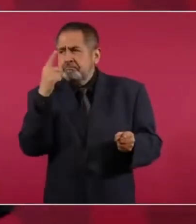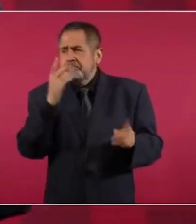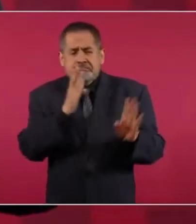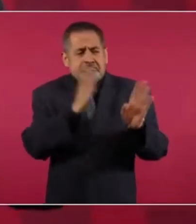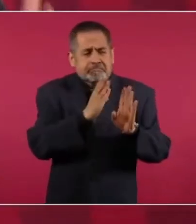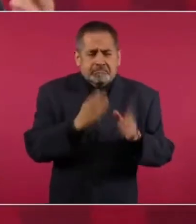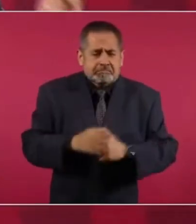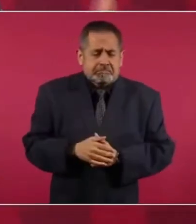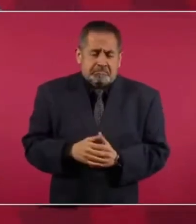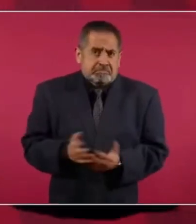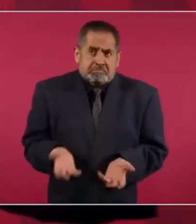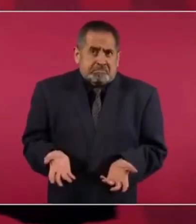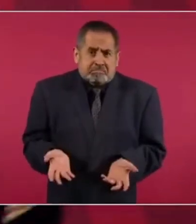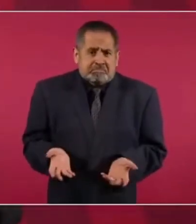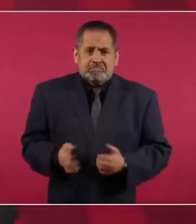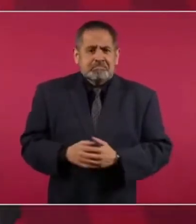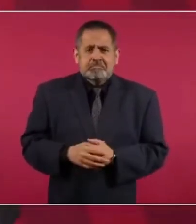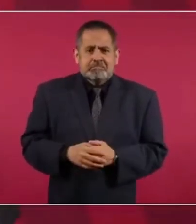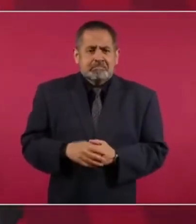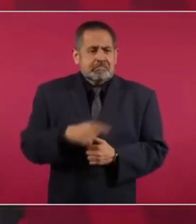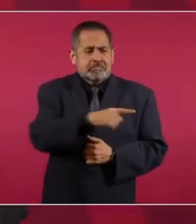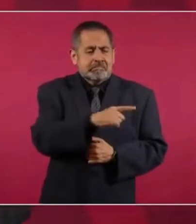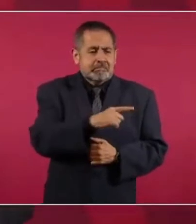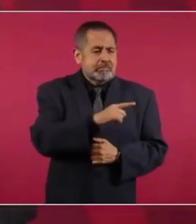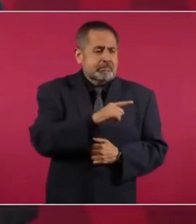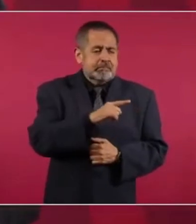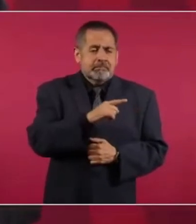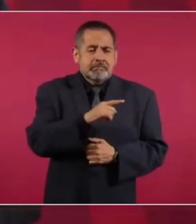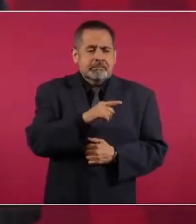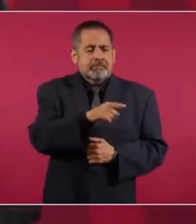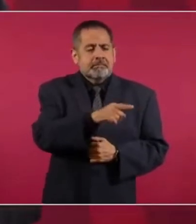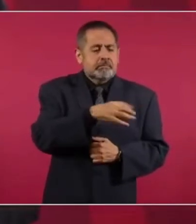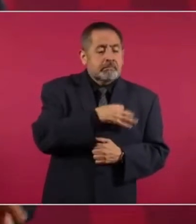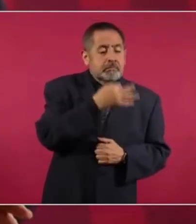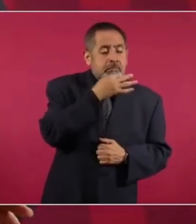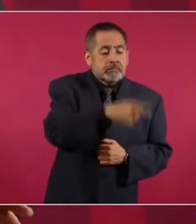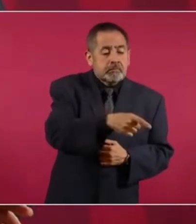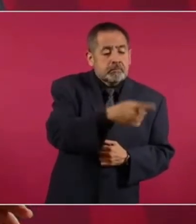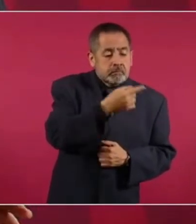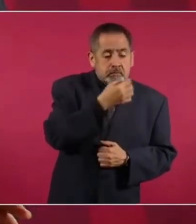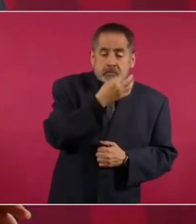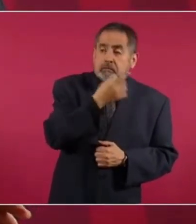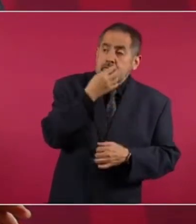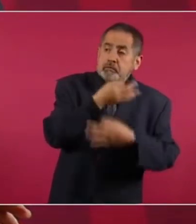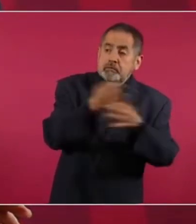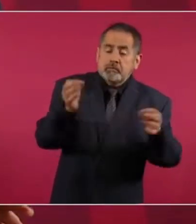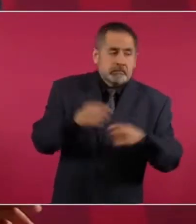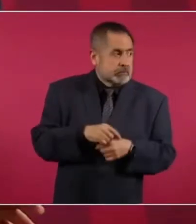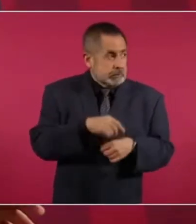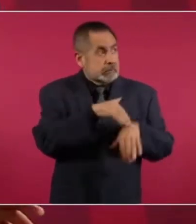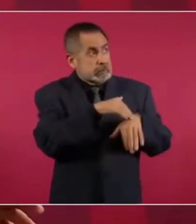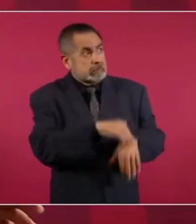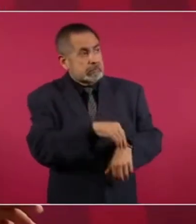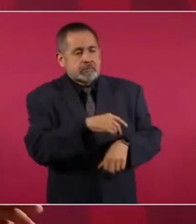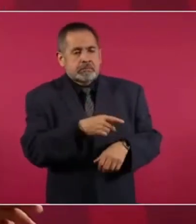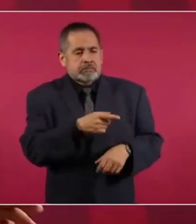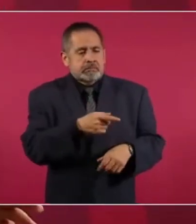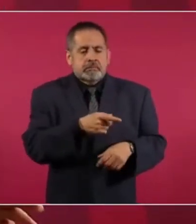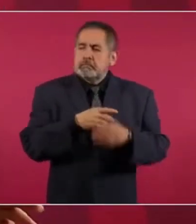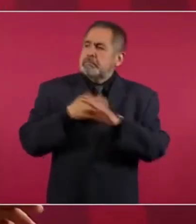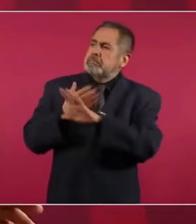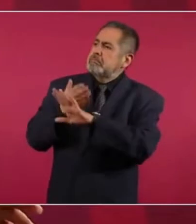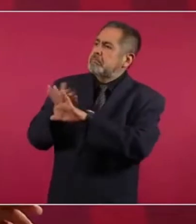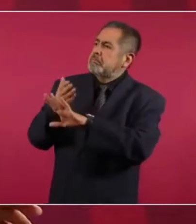Lo más que llega es a ser un vocero del conservadurismo que está en contra de